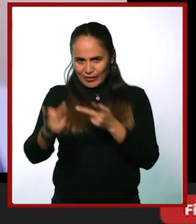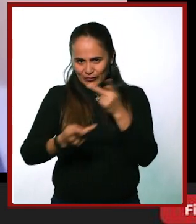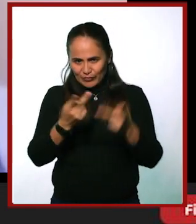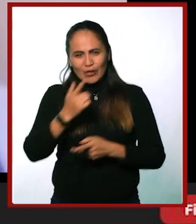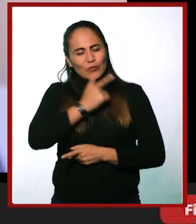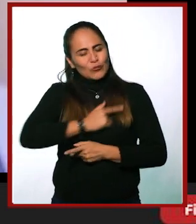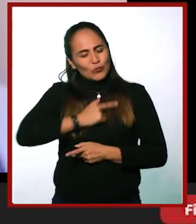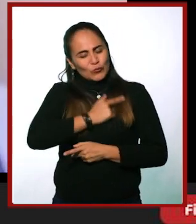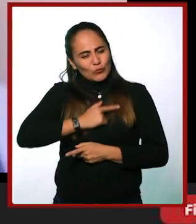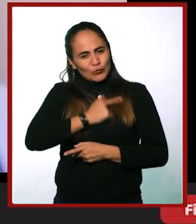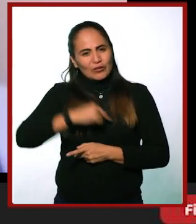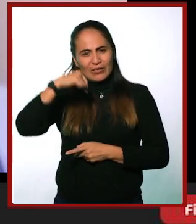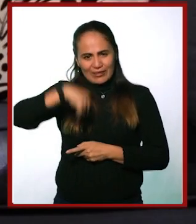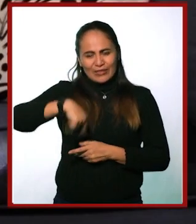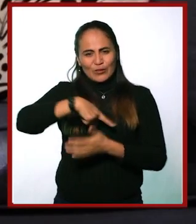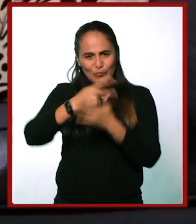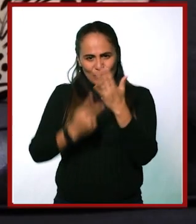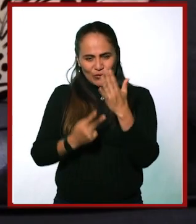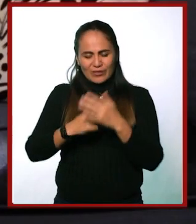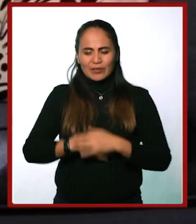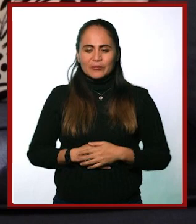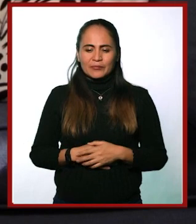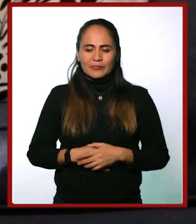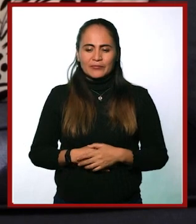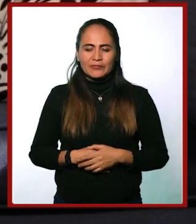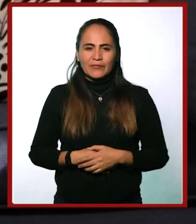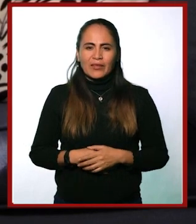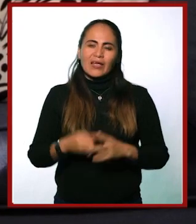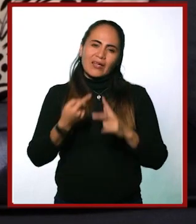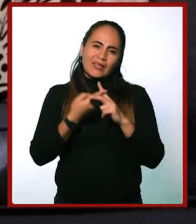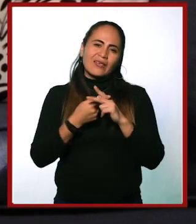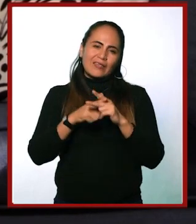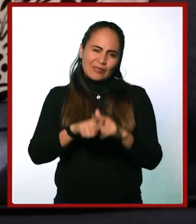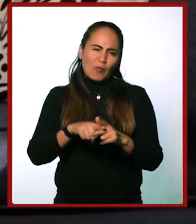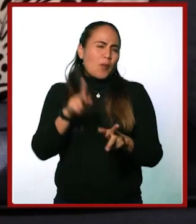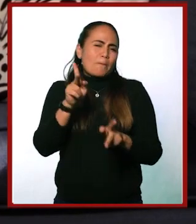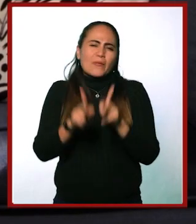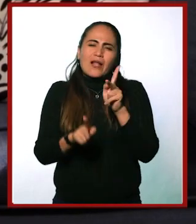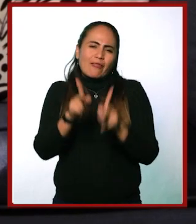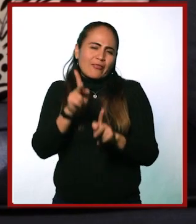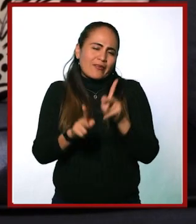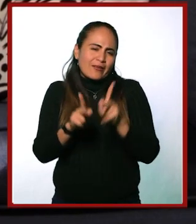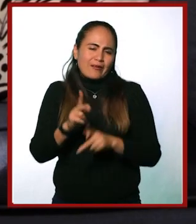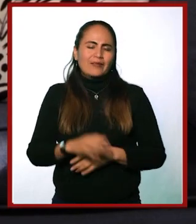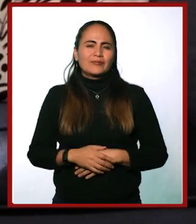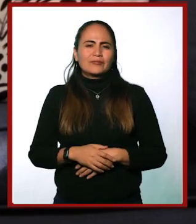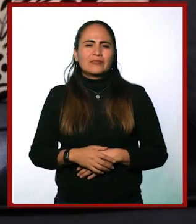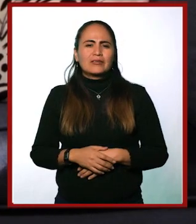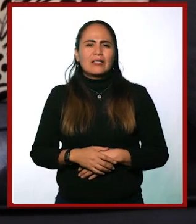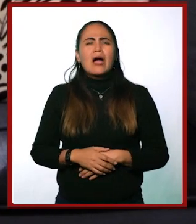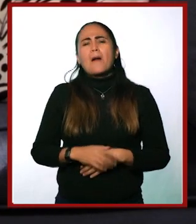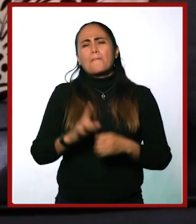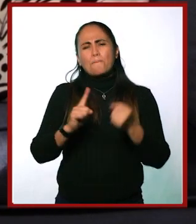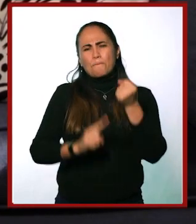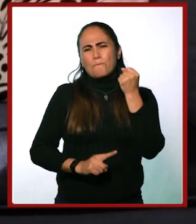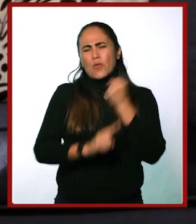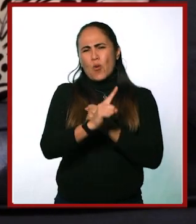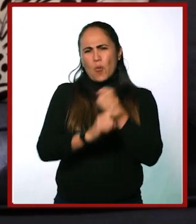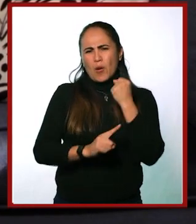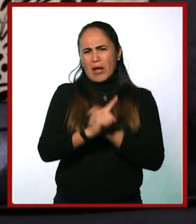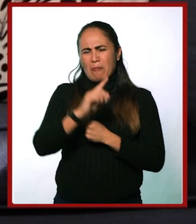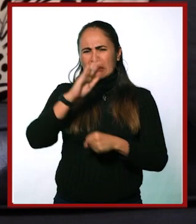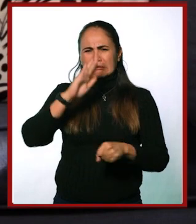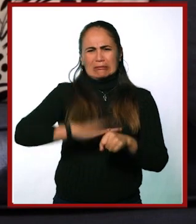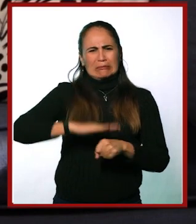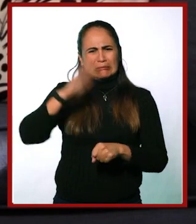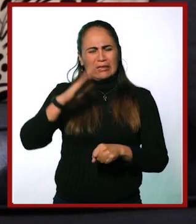y un gusto estar con ustedes en el programa. A ver, empecemos con esta plática más que entrevista. ¿Cuáles son las problemáticas más relevantes que